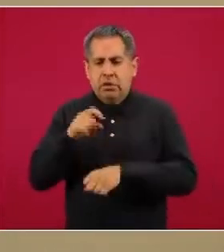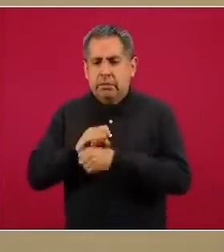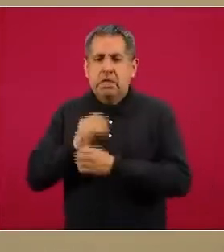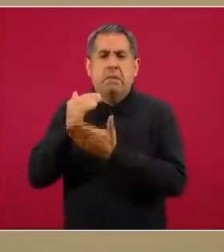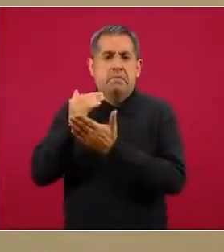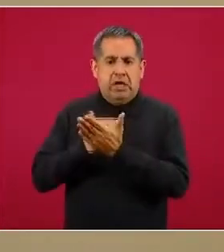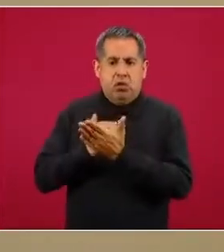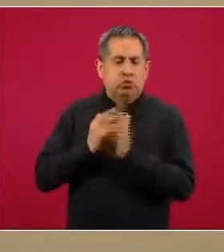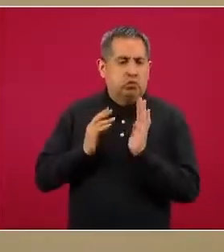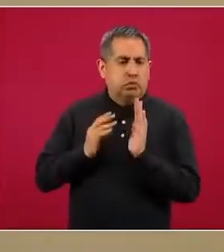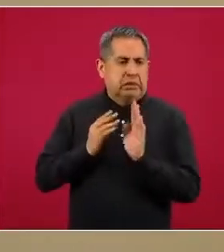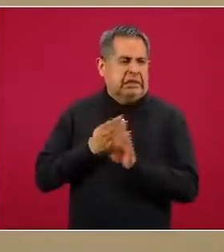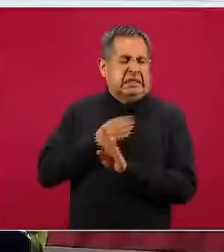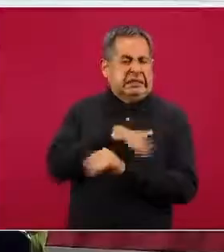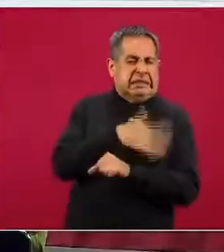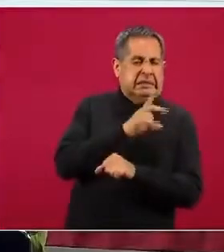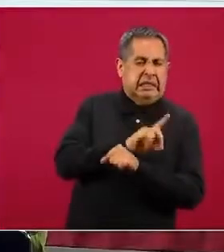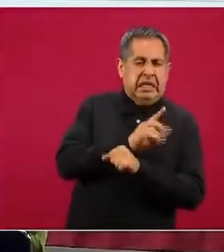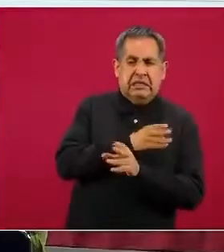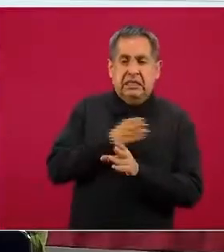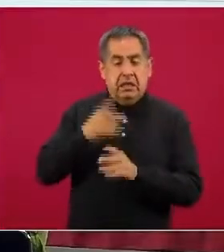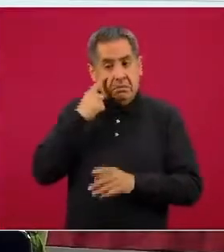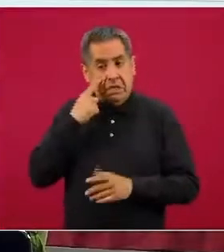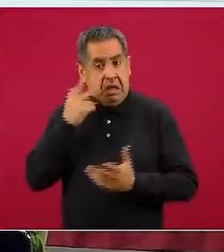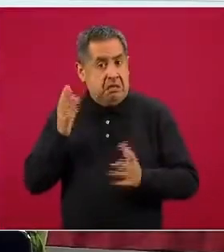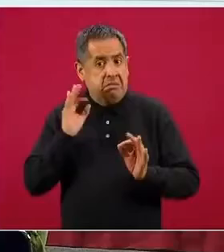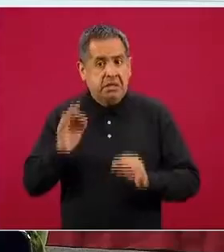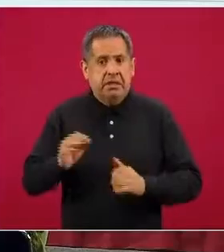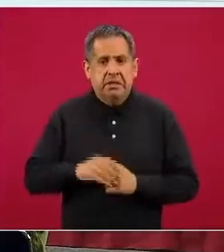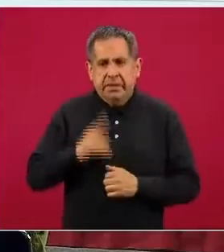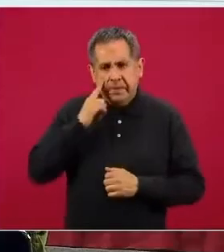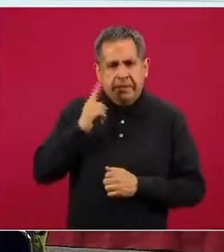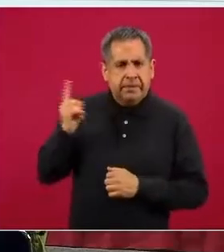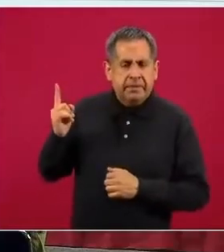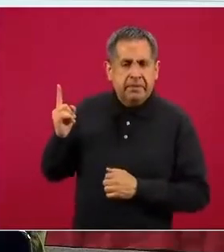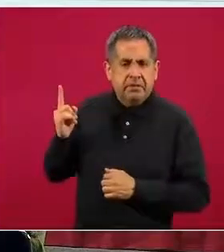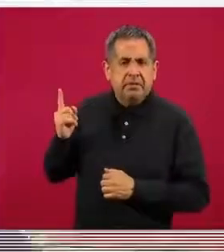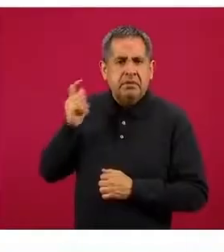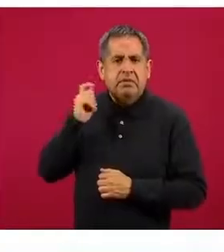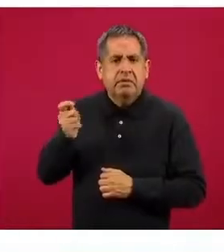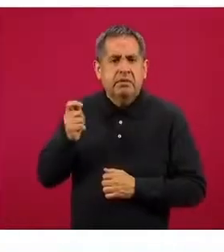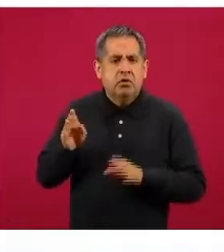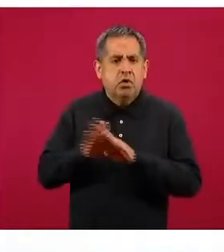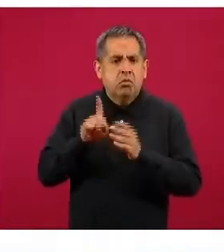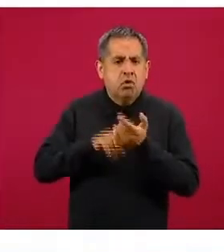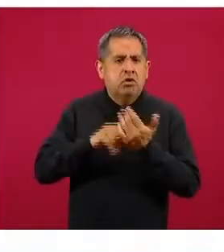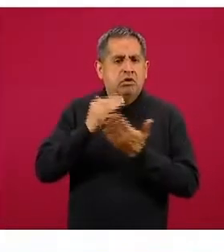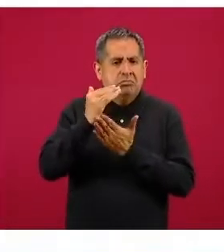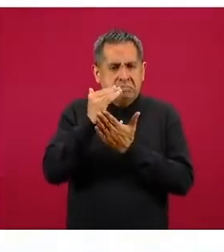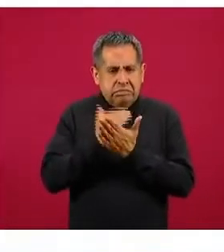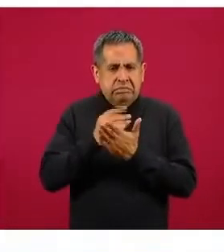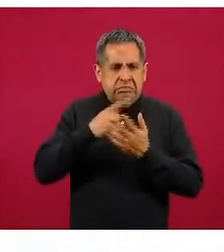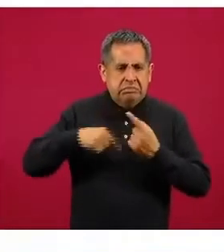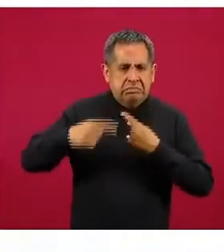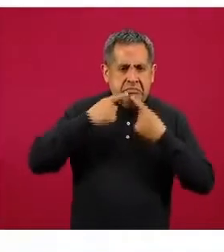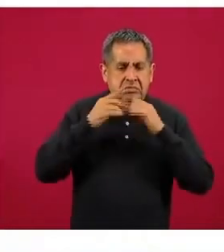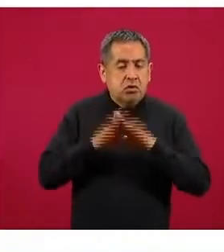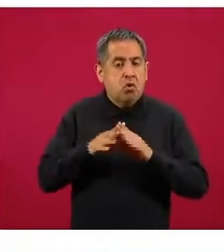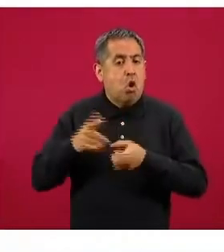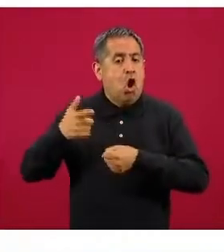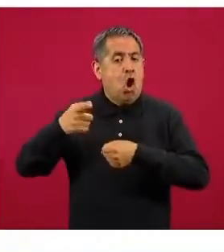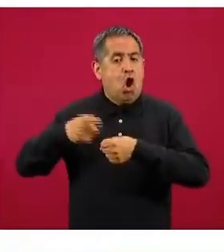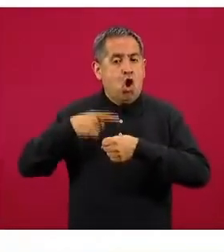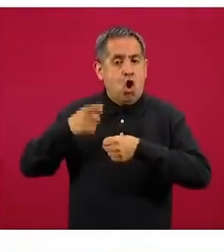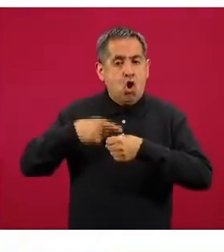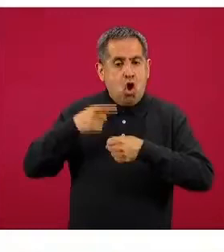siguió de los últimos 15 días. Podemos ver en esta gráfica no solo cómo se disminuyó la movilidad, sino el color